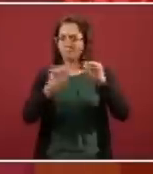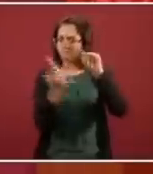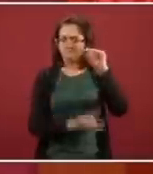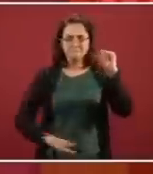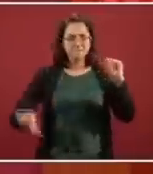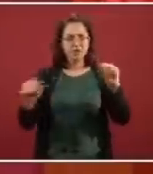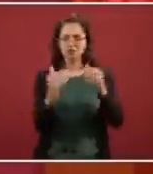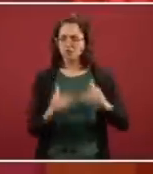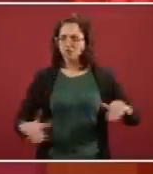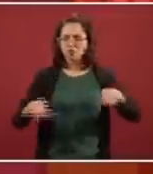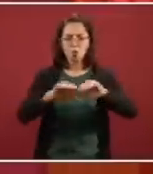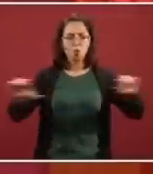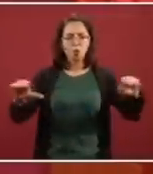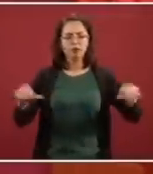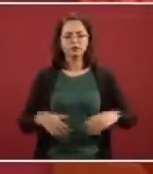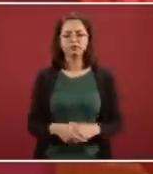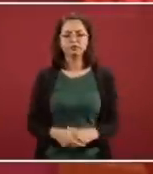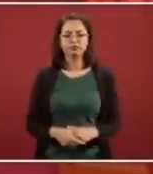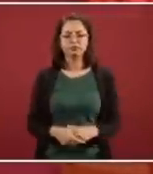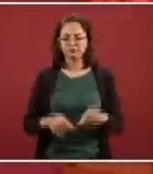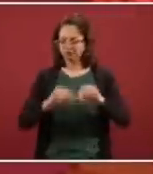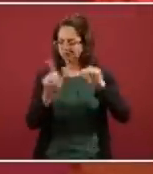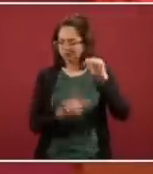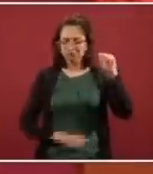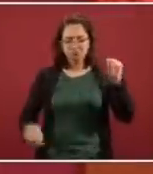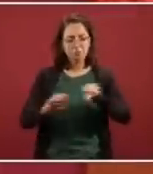México, en todo el país.